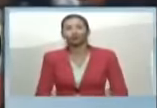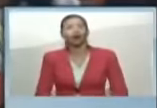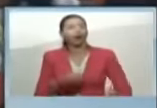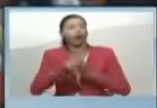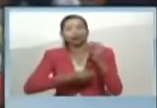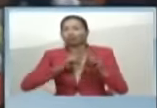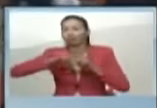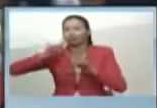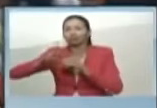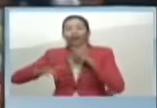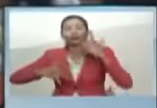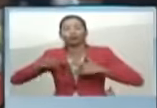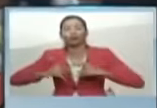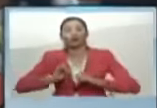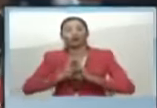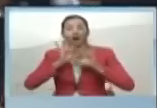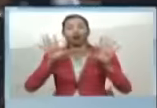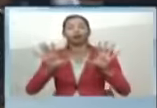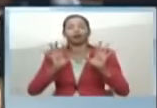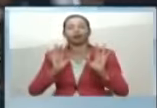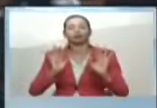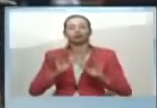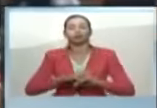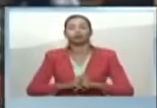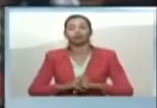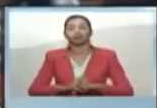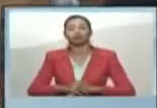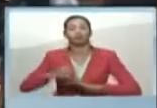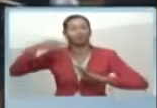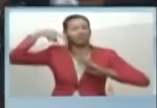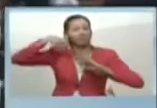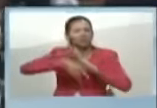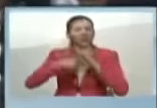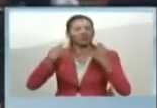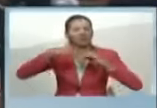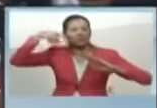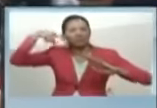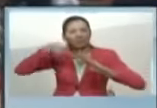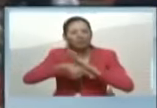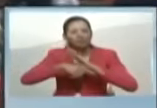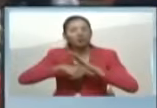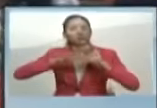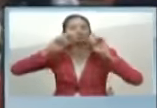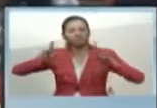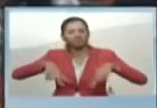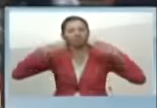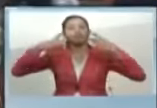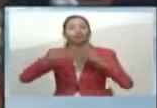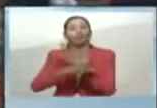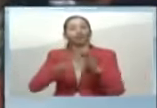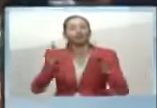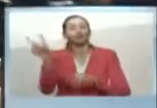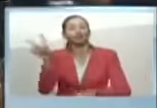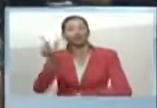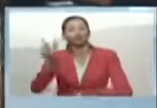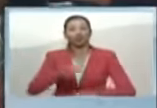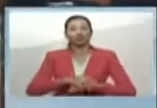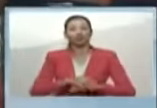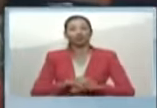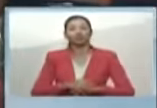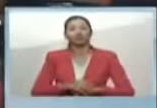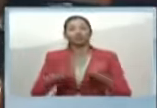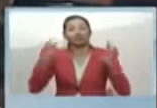acciones concretas para reprofundizar, para reinventar la democracia bolivariana y para